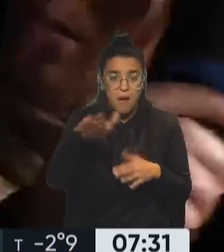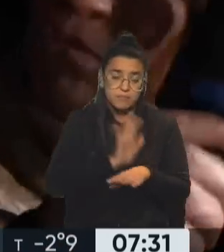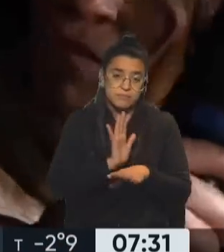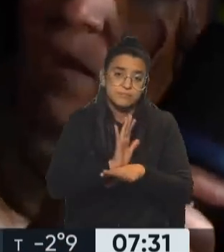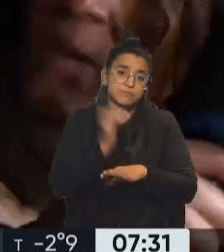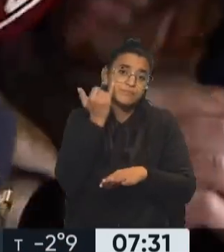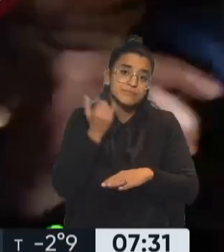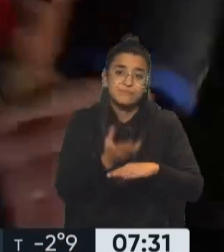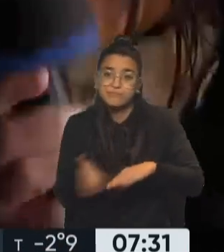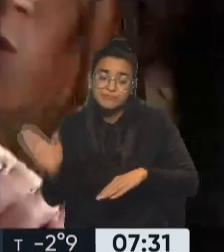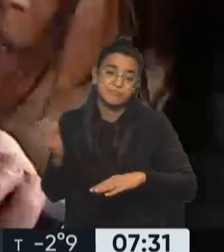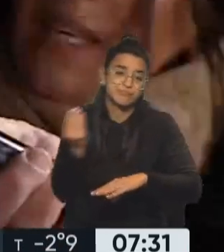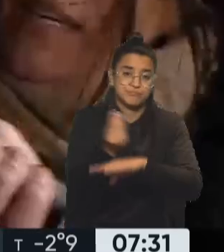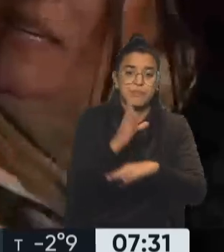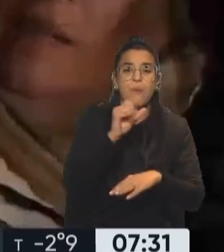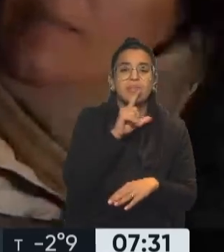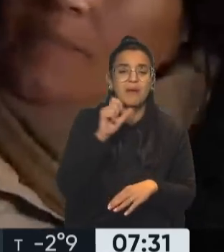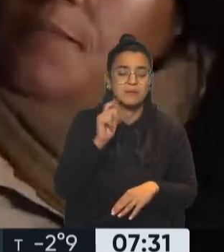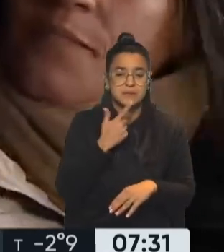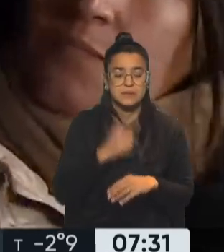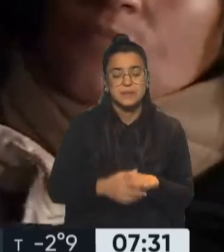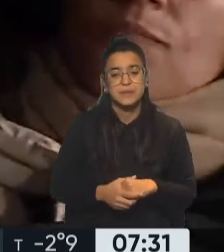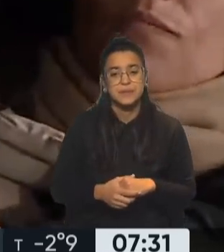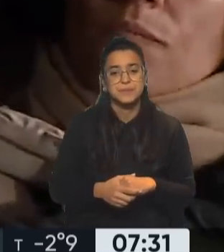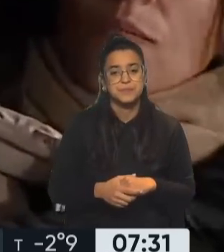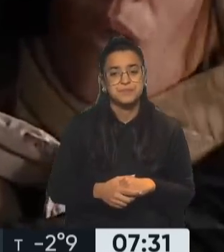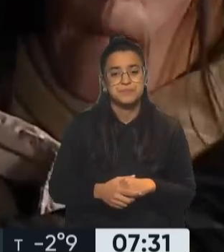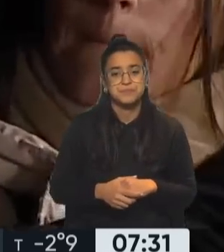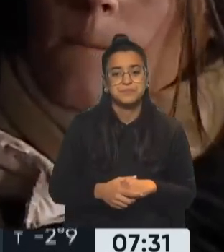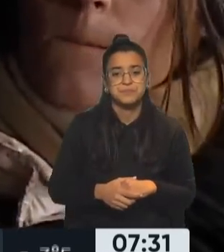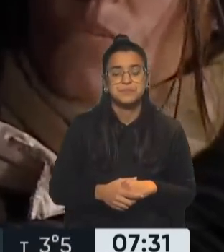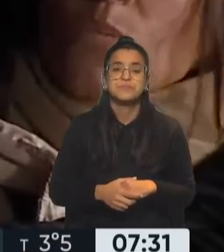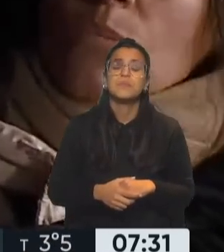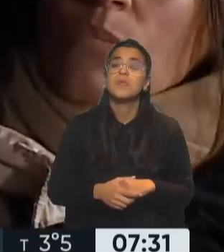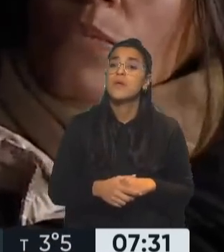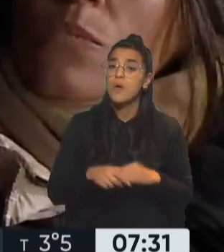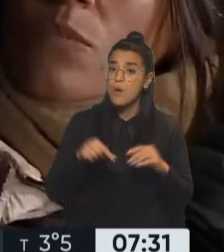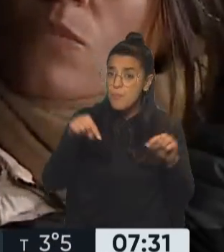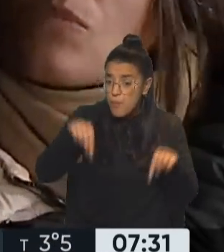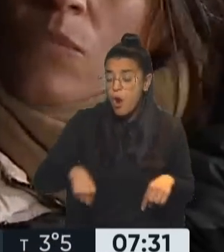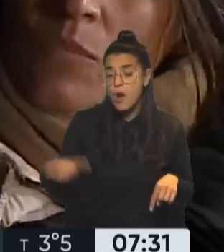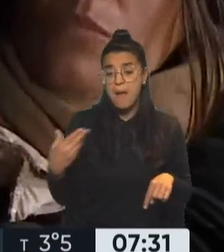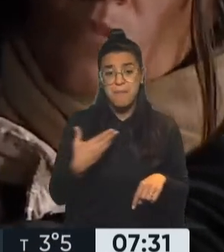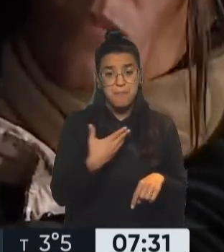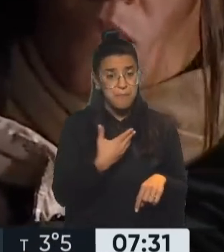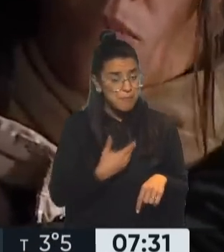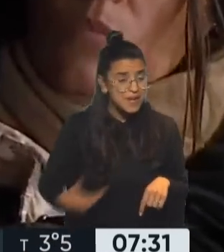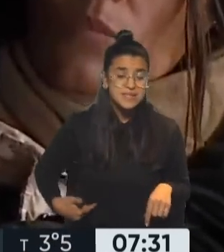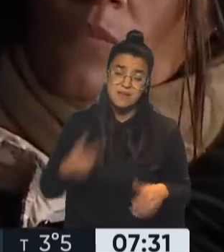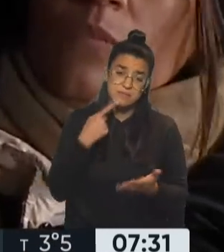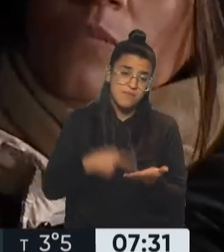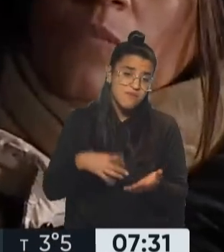gabinete? Doctor, ¿se va a esperar otro cambio más, doctor Manzoro? Por ahora el presidente no ha tomado esa